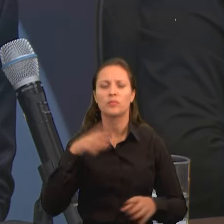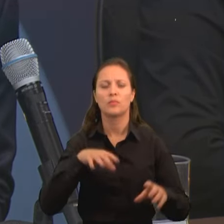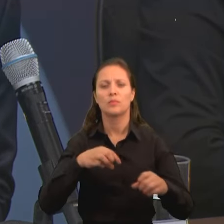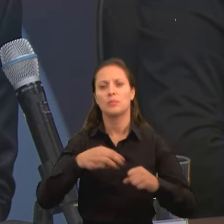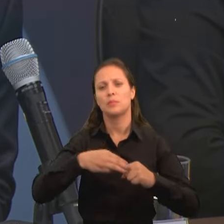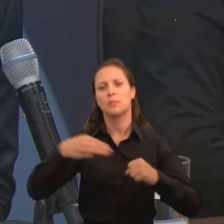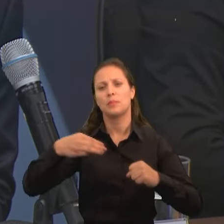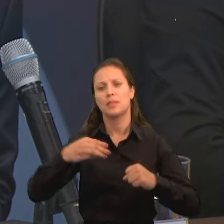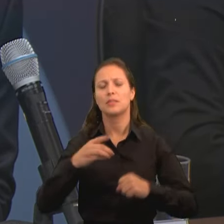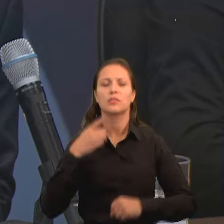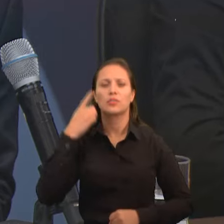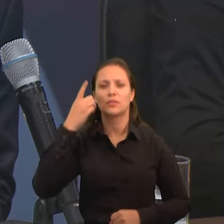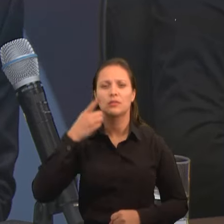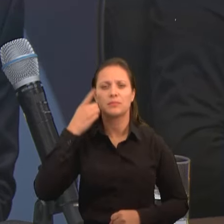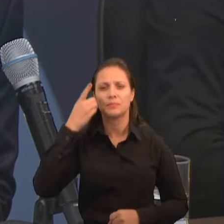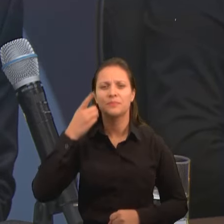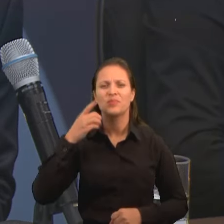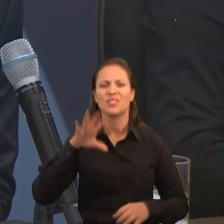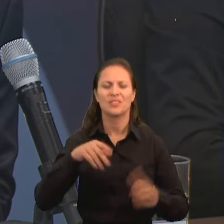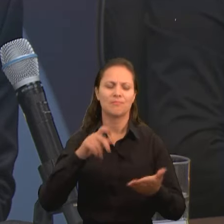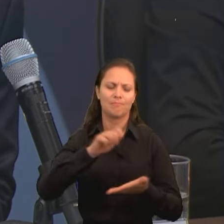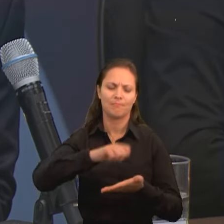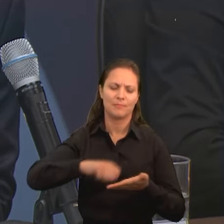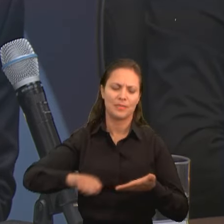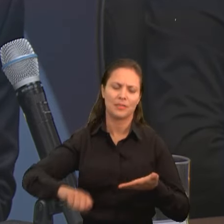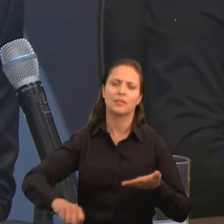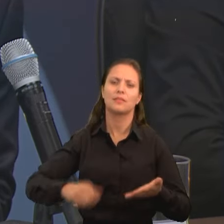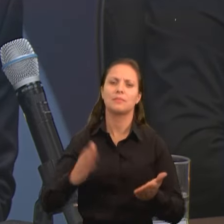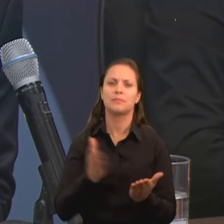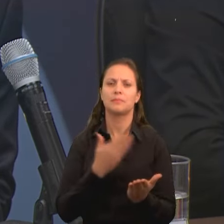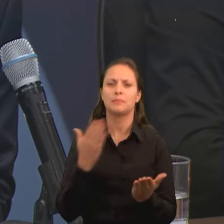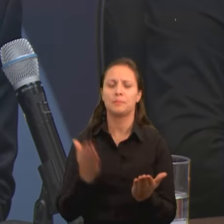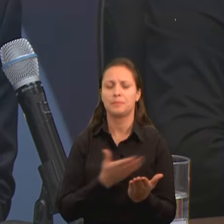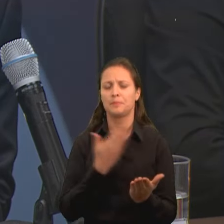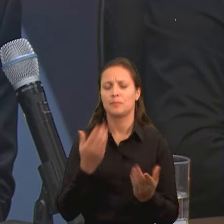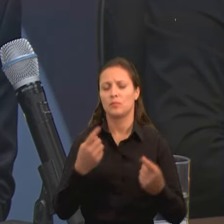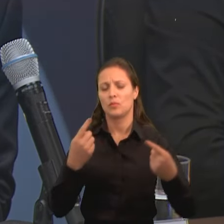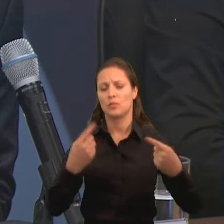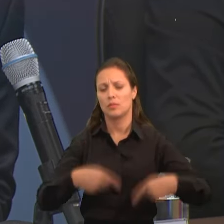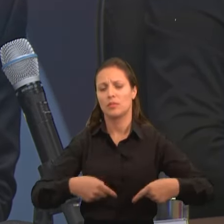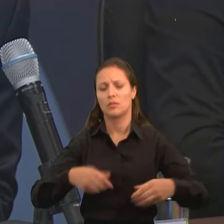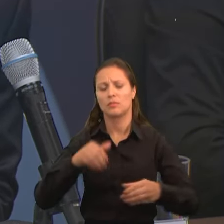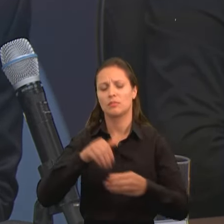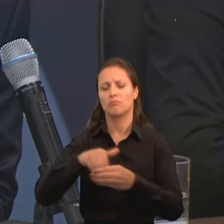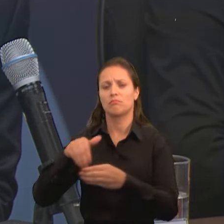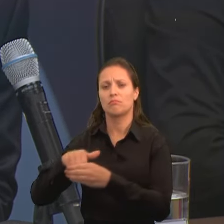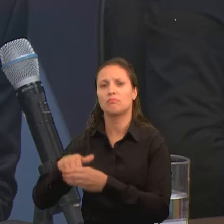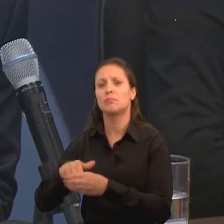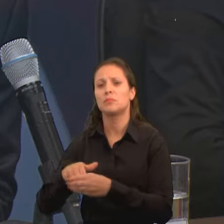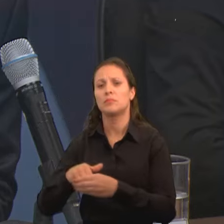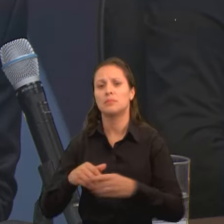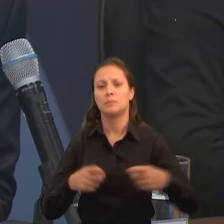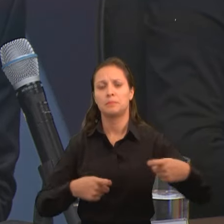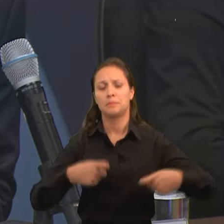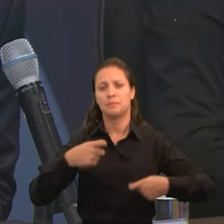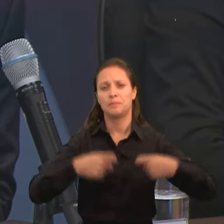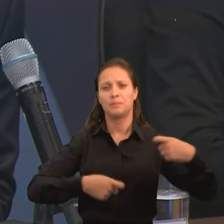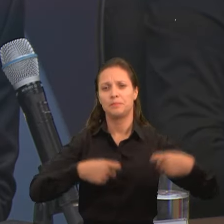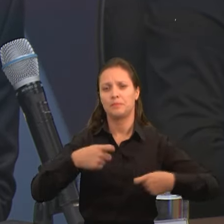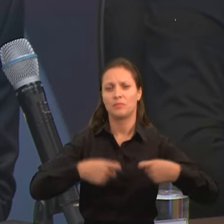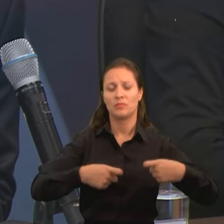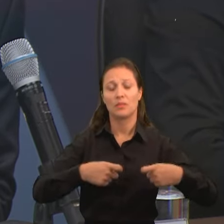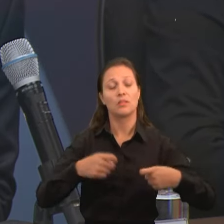en maestría en Derecho, coautor de diversos libros, entre los cuales Abuso del Poder,